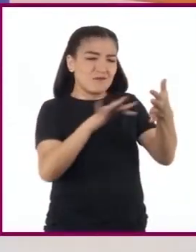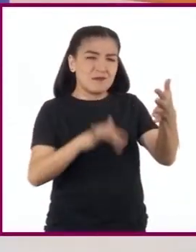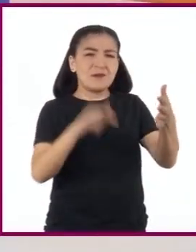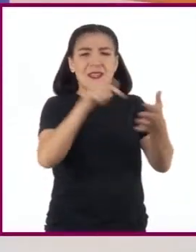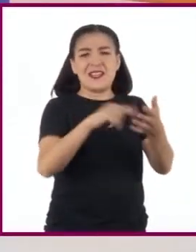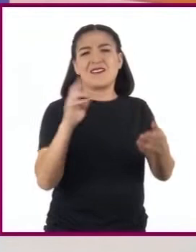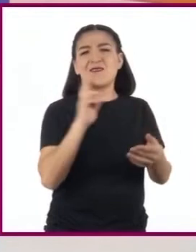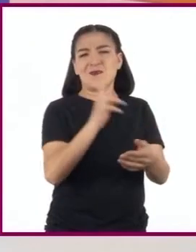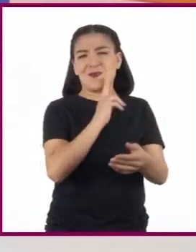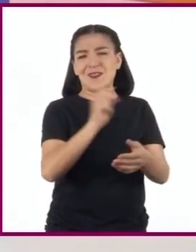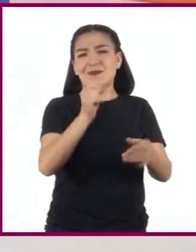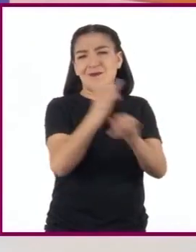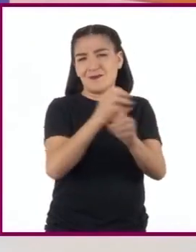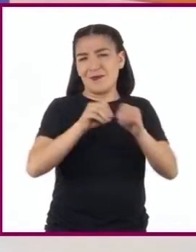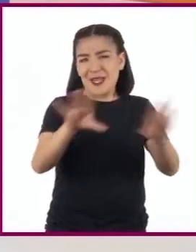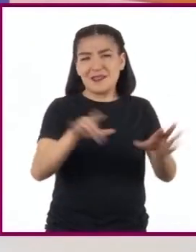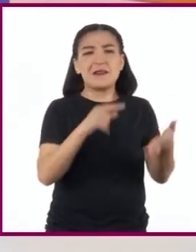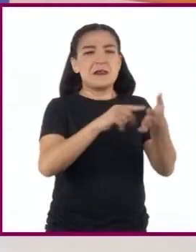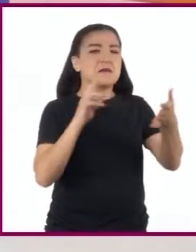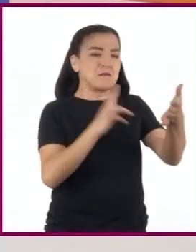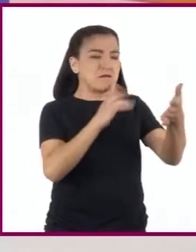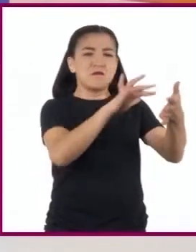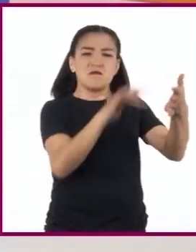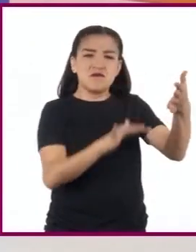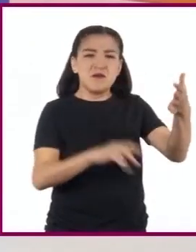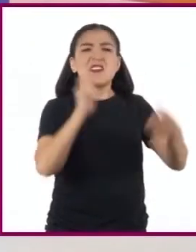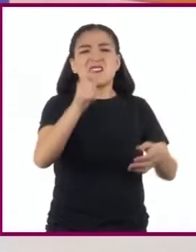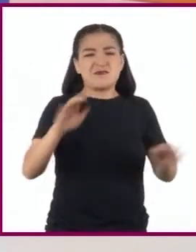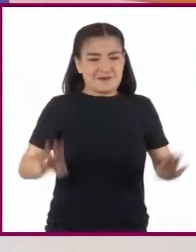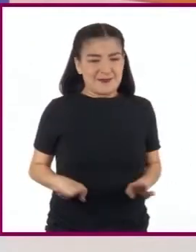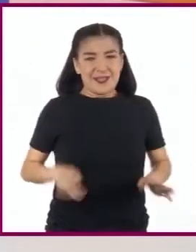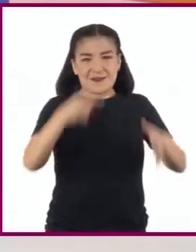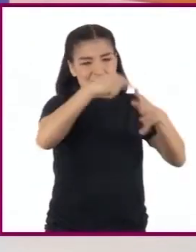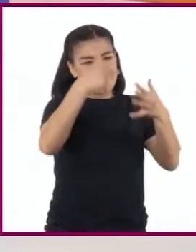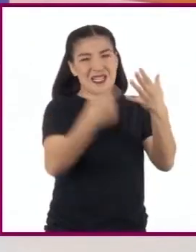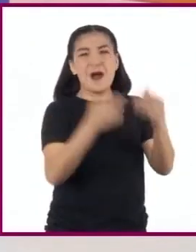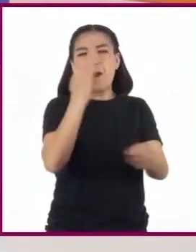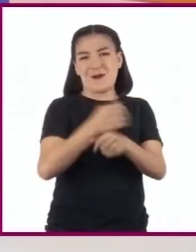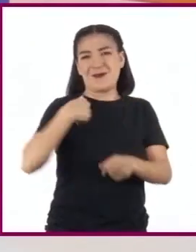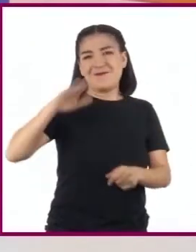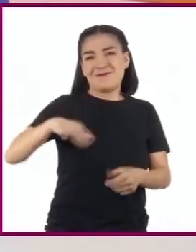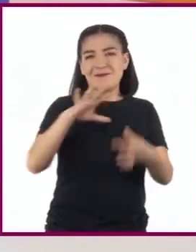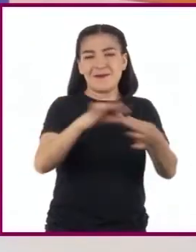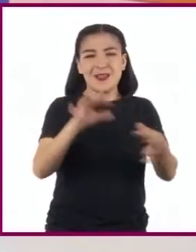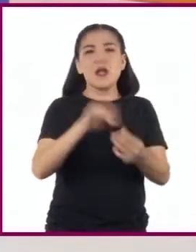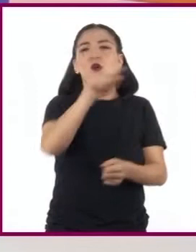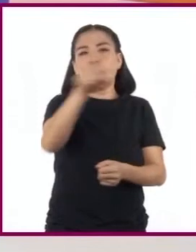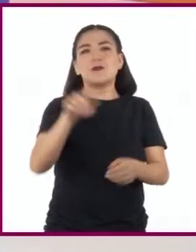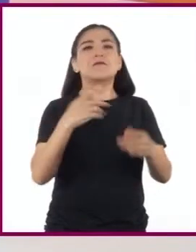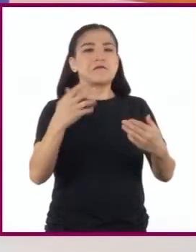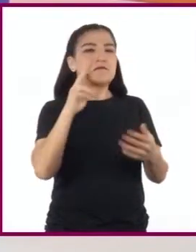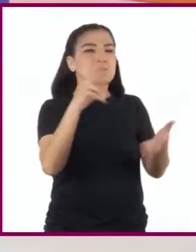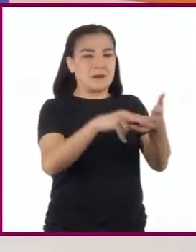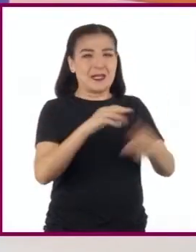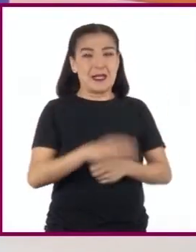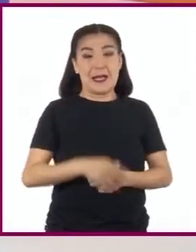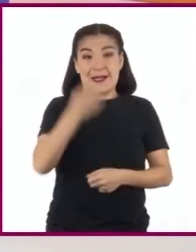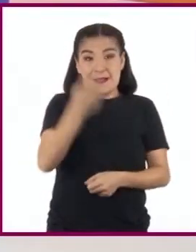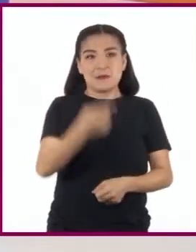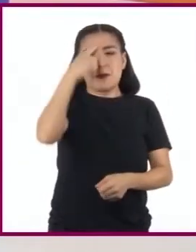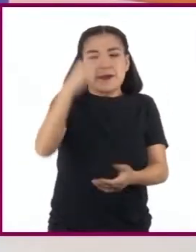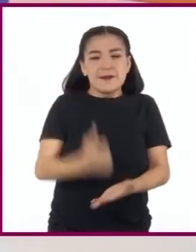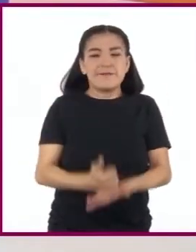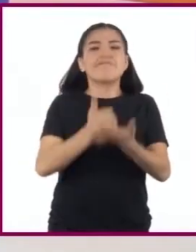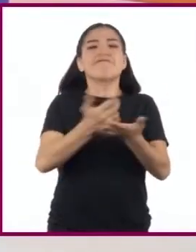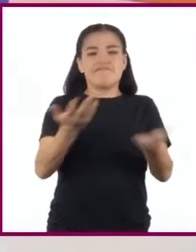informativa, consideren de qué manera las características que acabamos de repasar están presentes. Esto les ayudará a